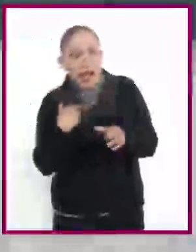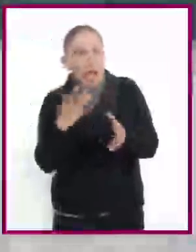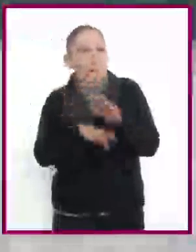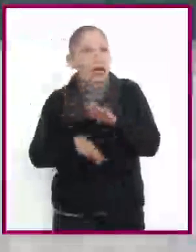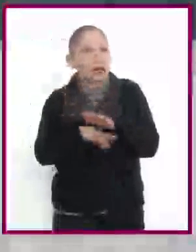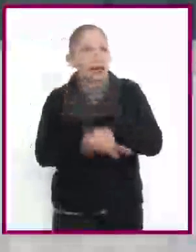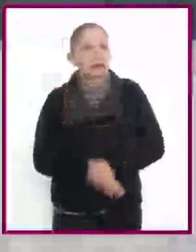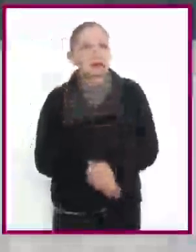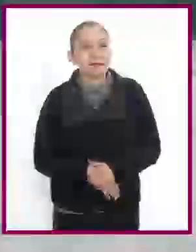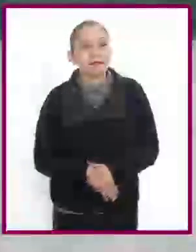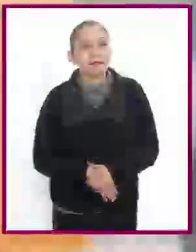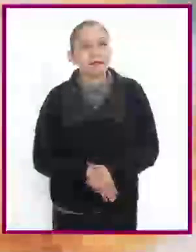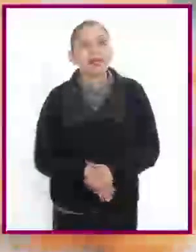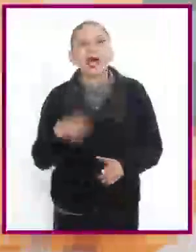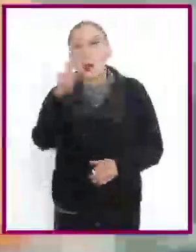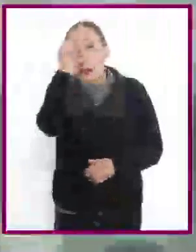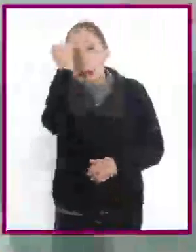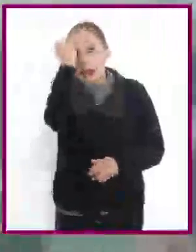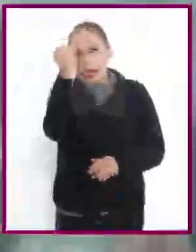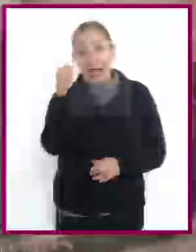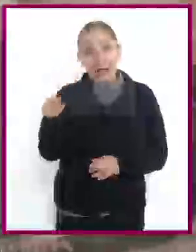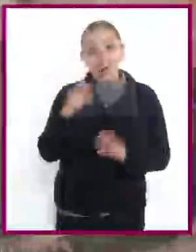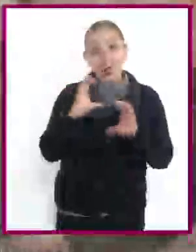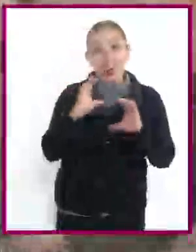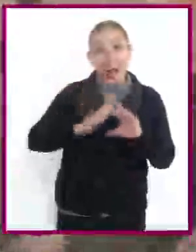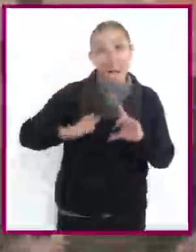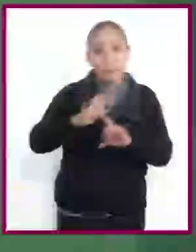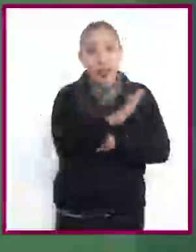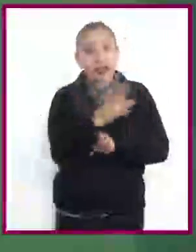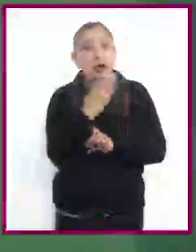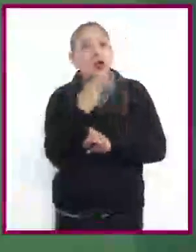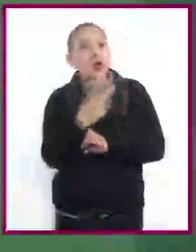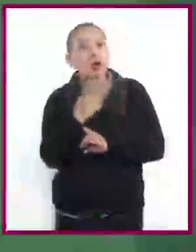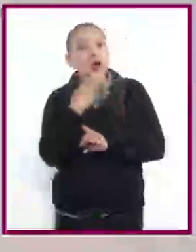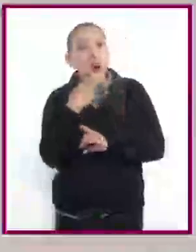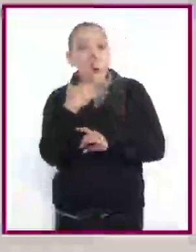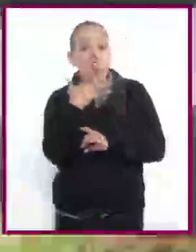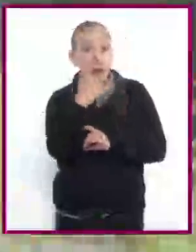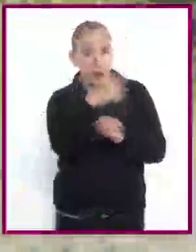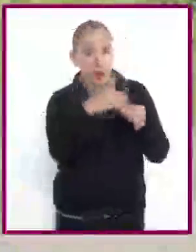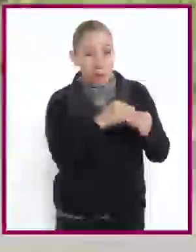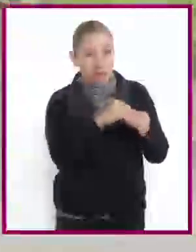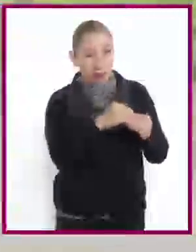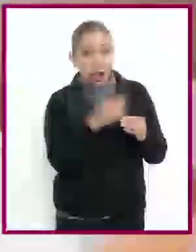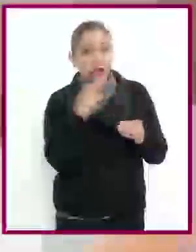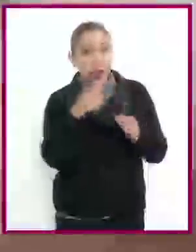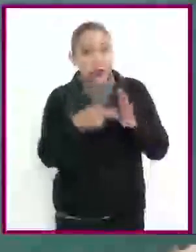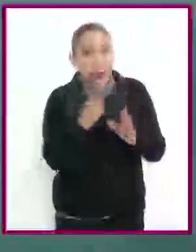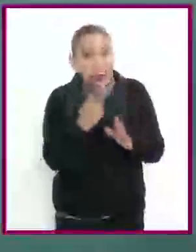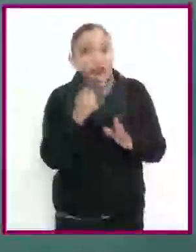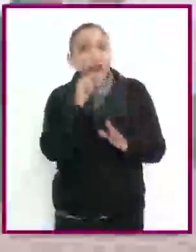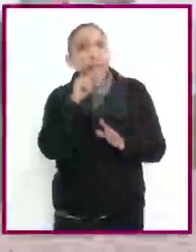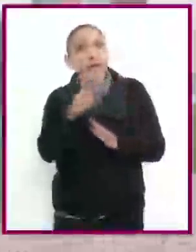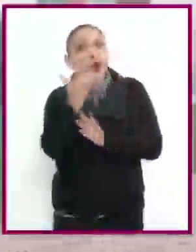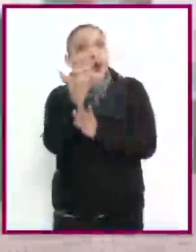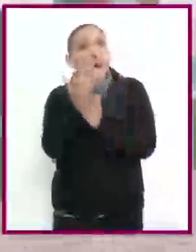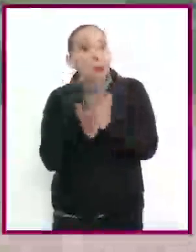los océanos. Al fabricar paneles de plástico desmontables que se acoplan entre sí, con fácil acceso